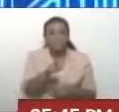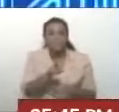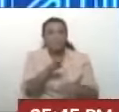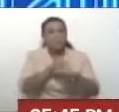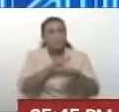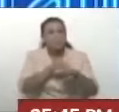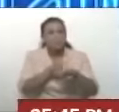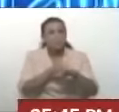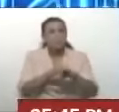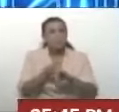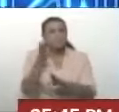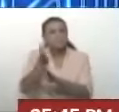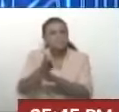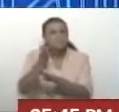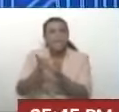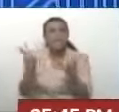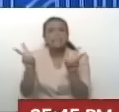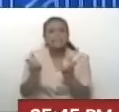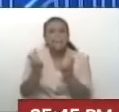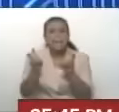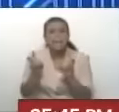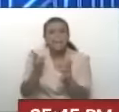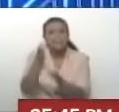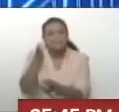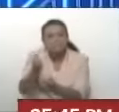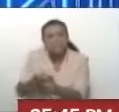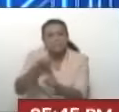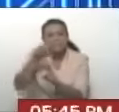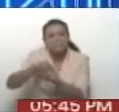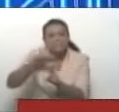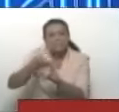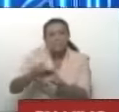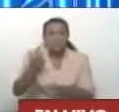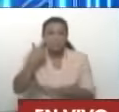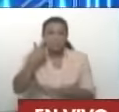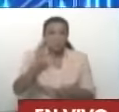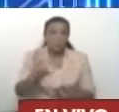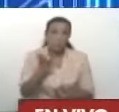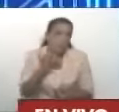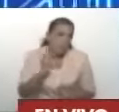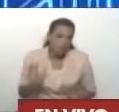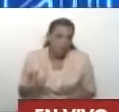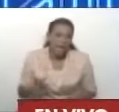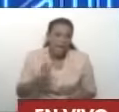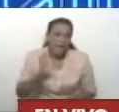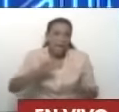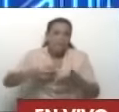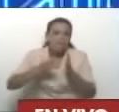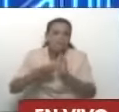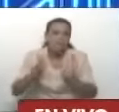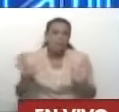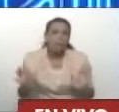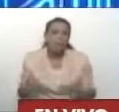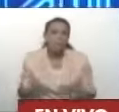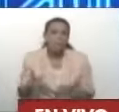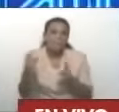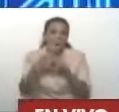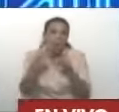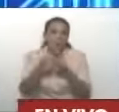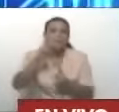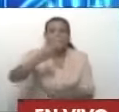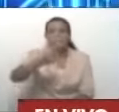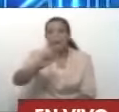insistido mucho que la vacuna, ¿me entienden? La vacuna, porque manipulan cada palabra que yo